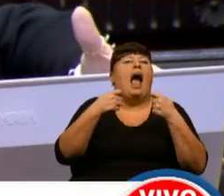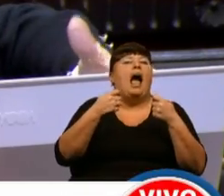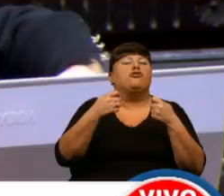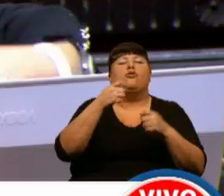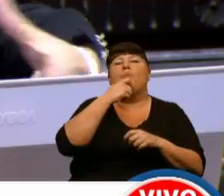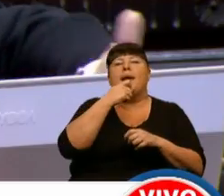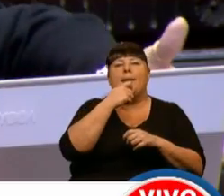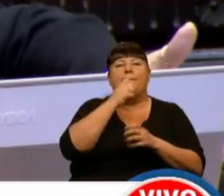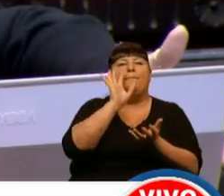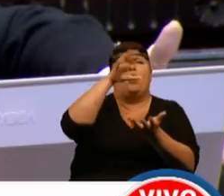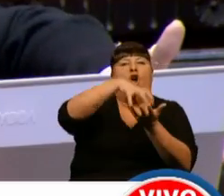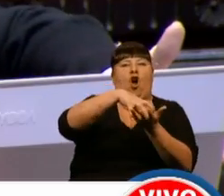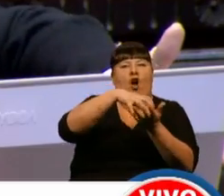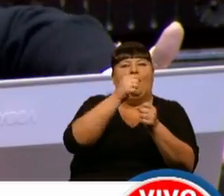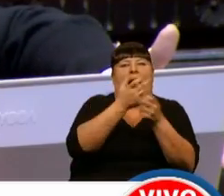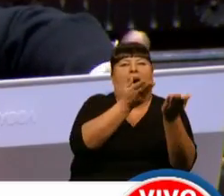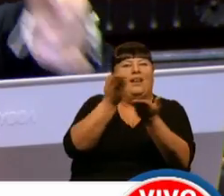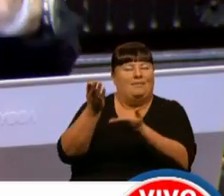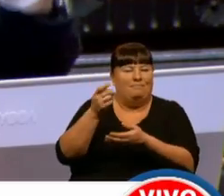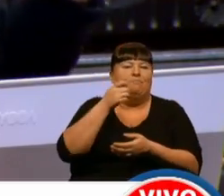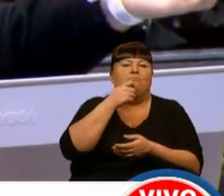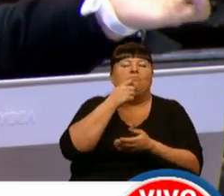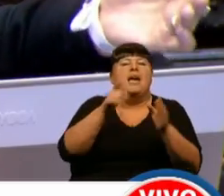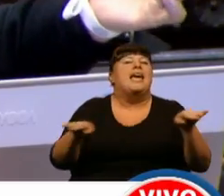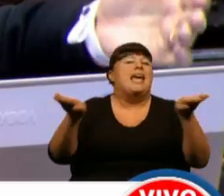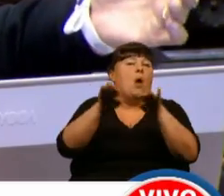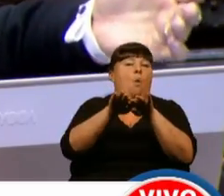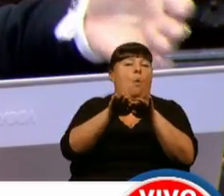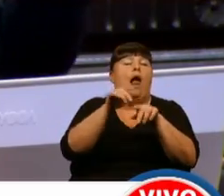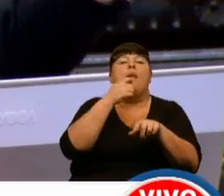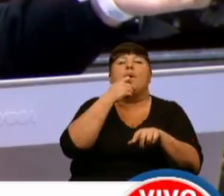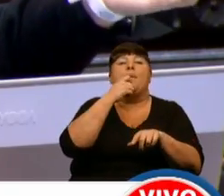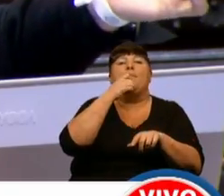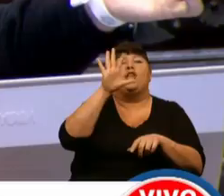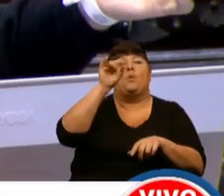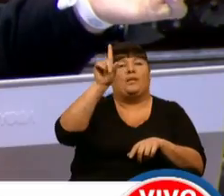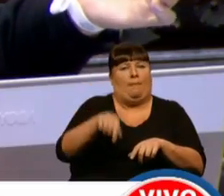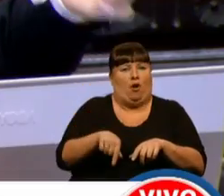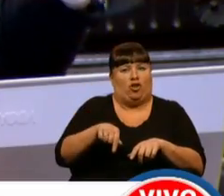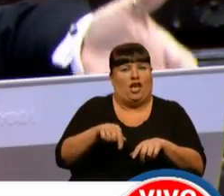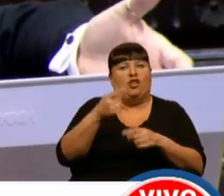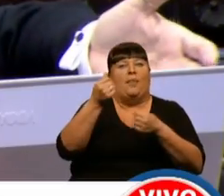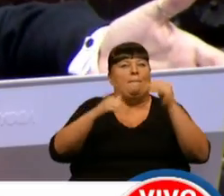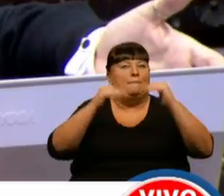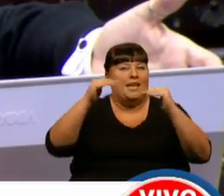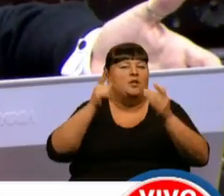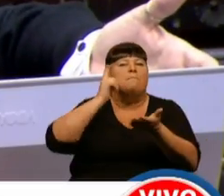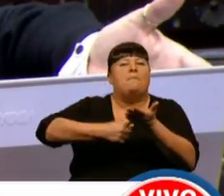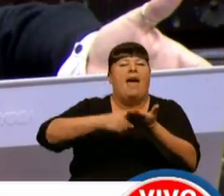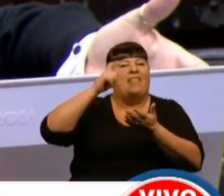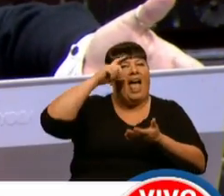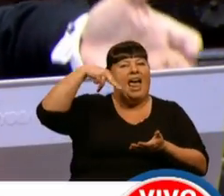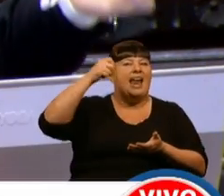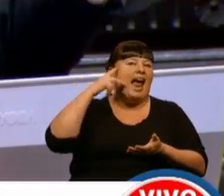realizar las entidades de bien público y serán equivalentes al 50 por ciento de los cuadros tarifarios establecidos por